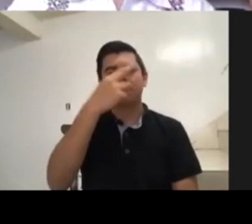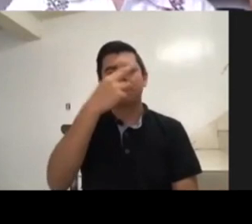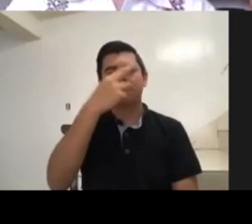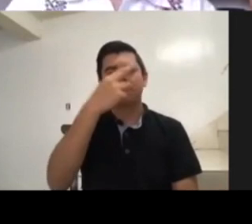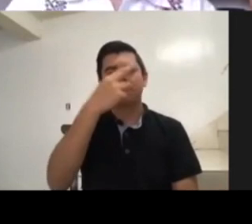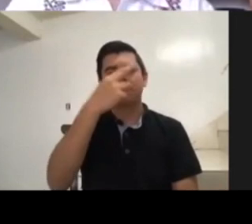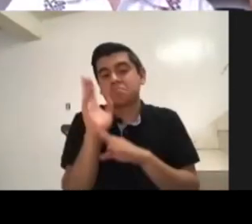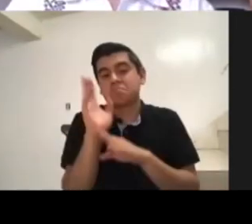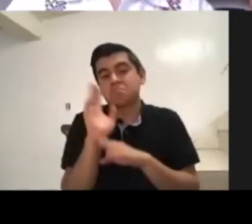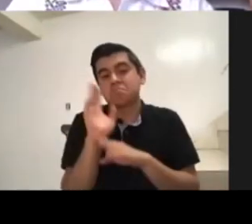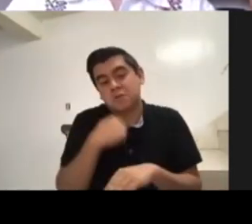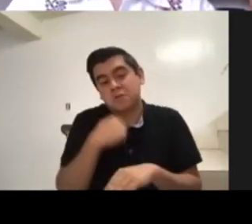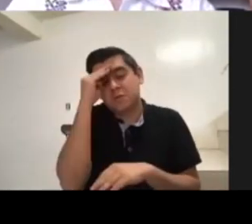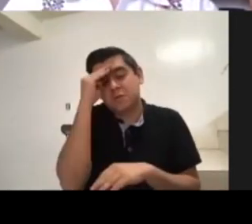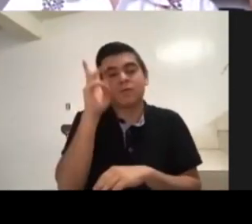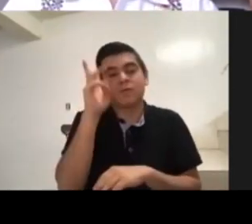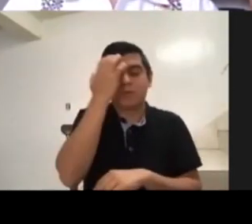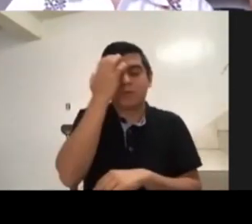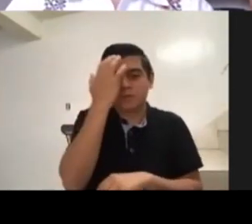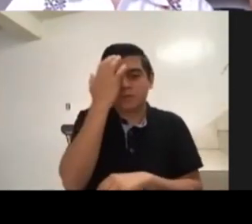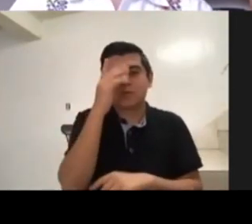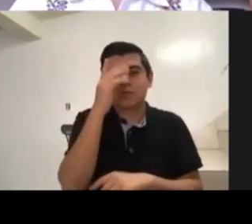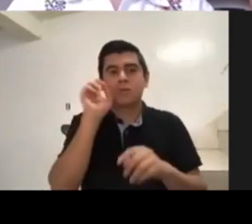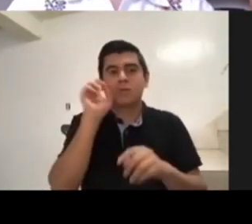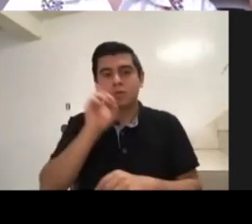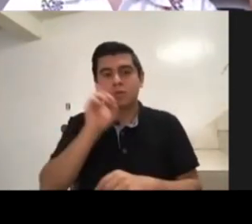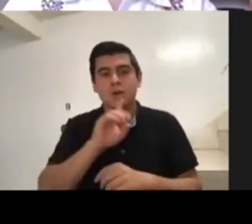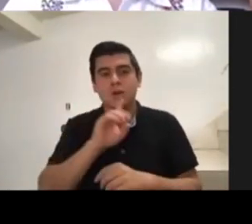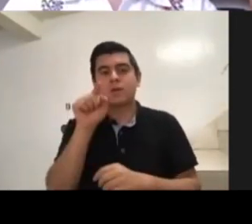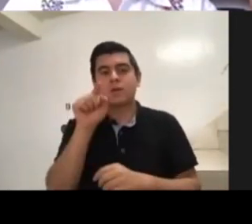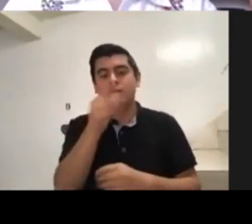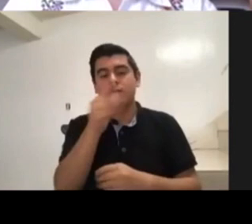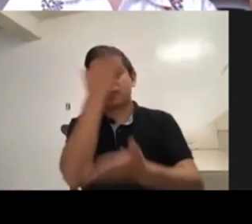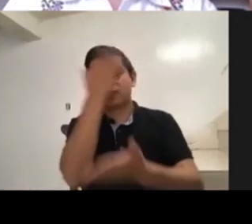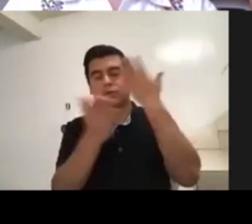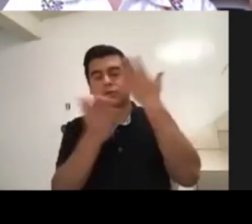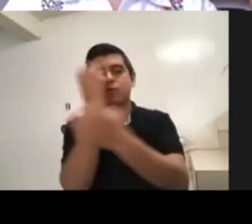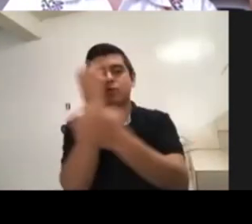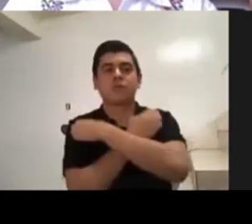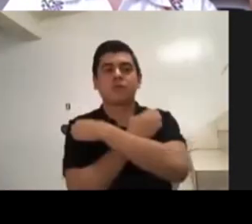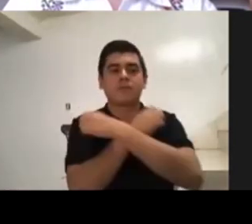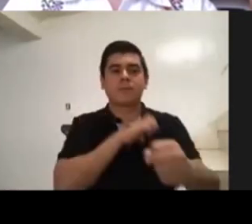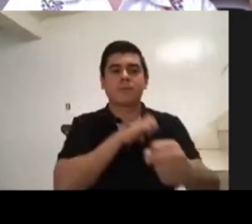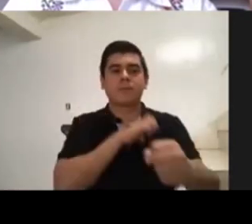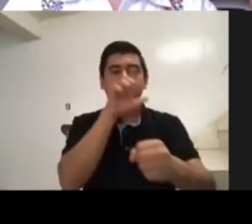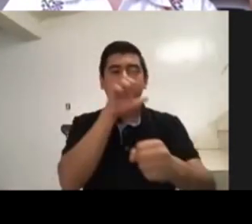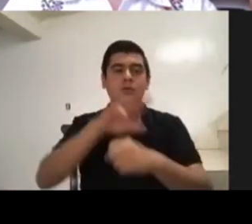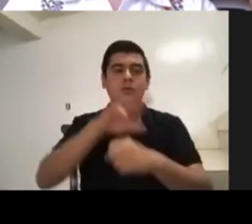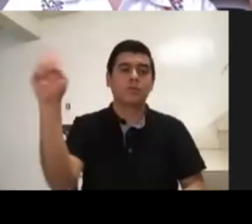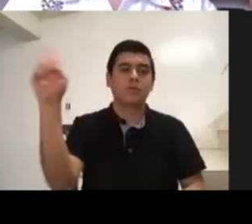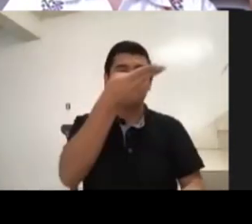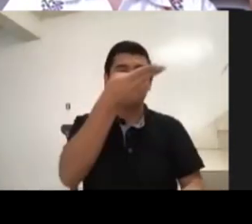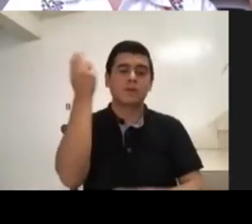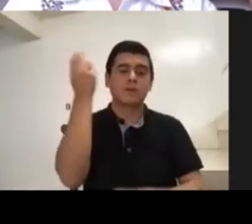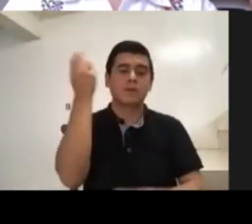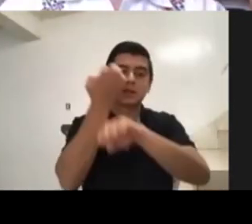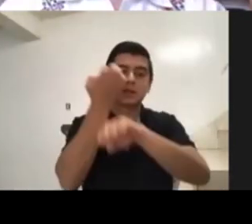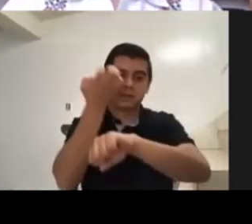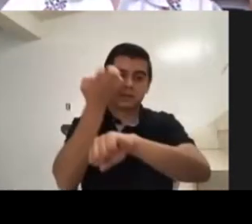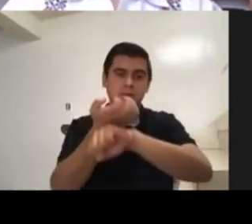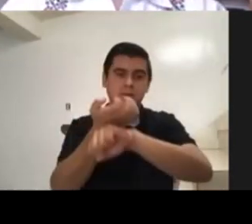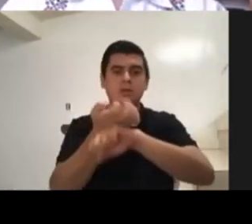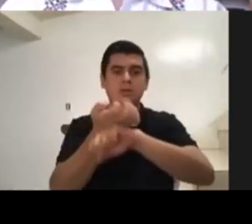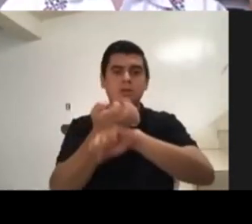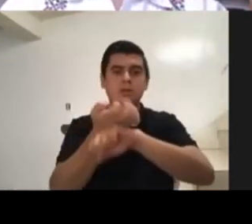Tiene estudios de educación especial en la Universidad de Washington, fundó servicios educativos, familia y escuela, fue directora